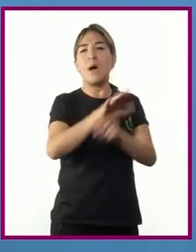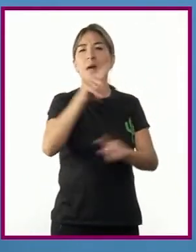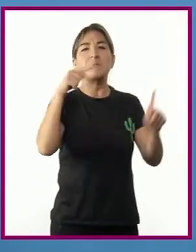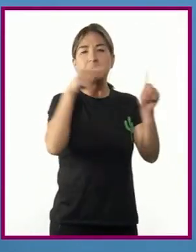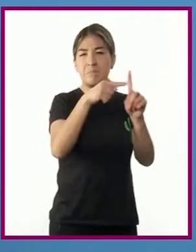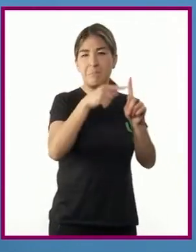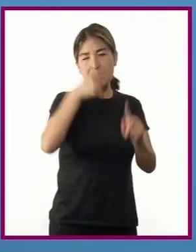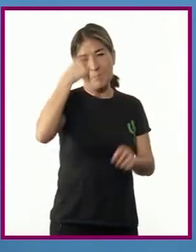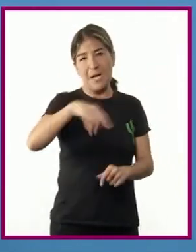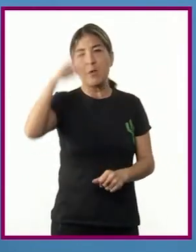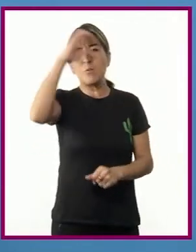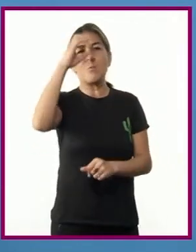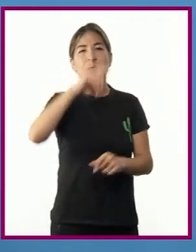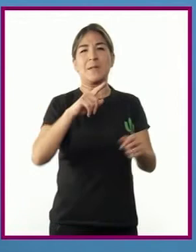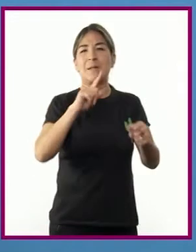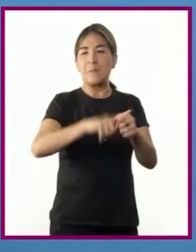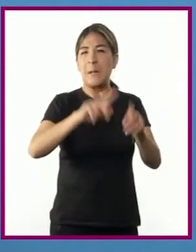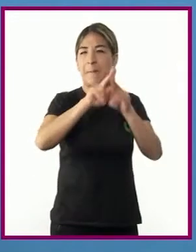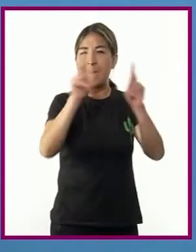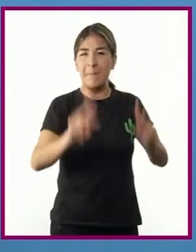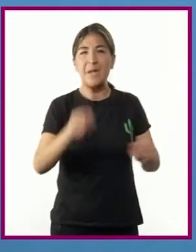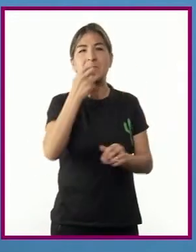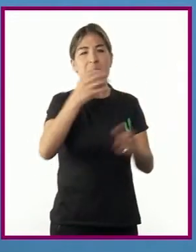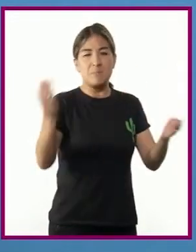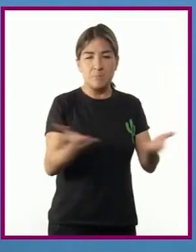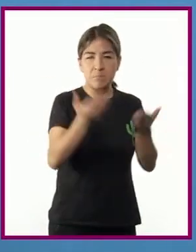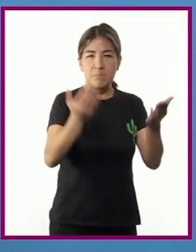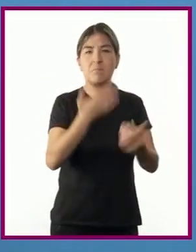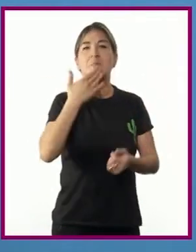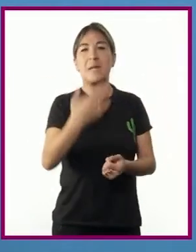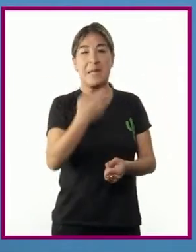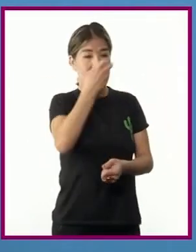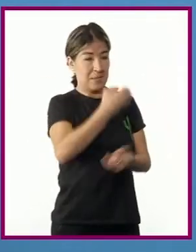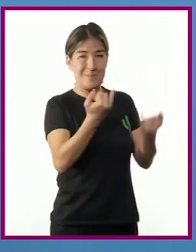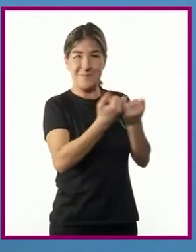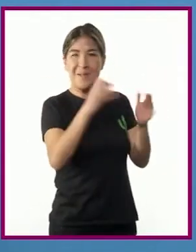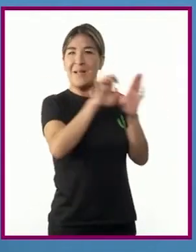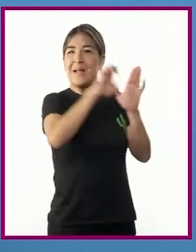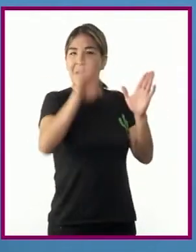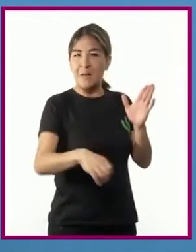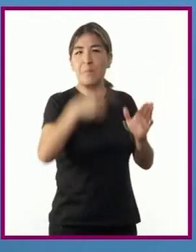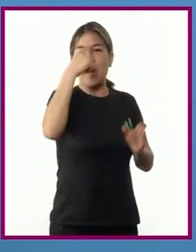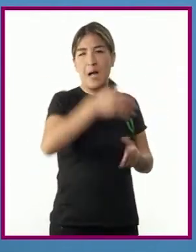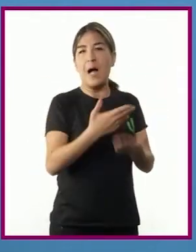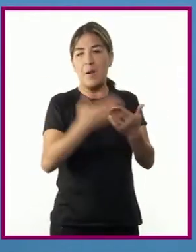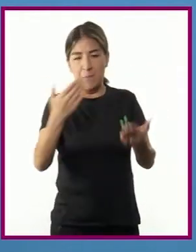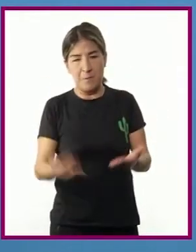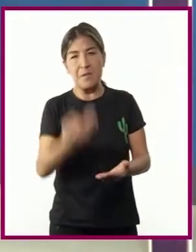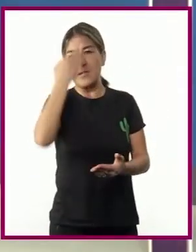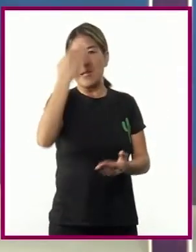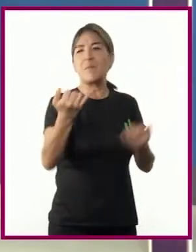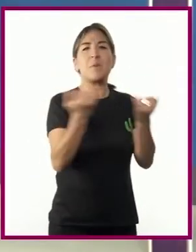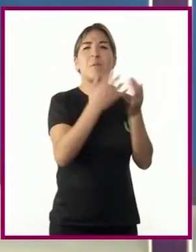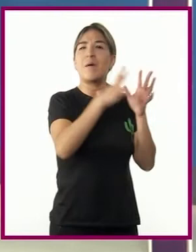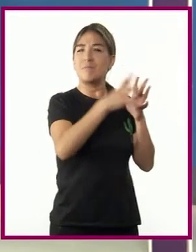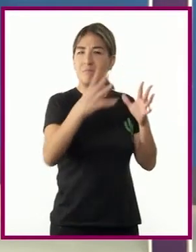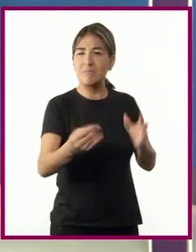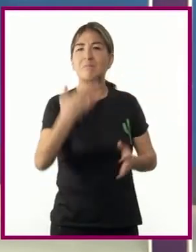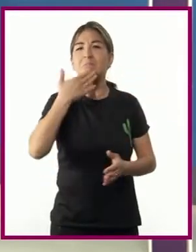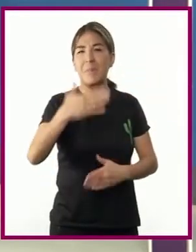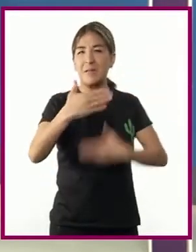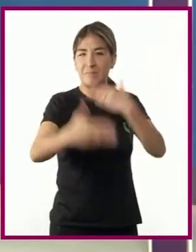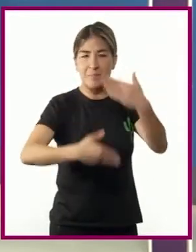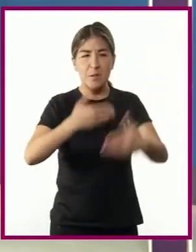la cultura de paz. Dichas acciones pueden ser ejemplos para aplicarlos en nuestra vida diaria. Para